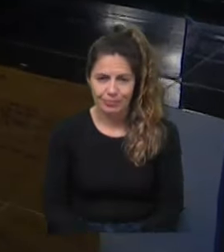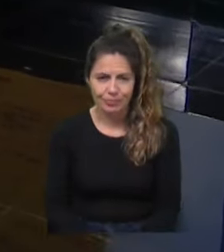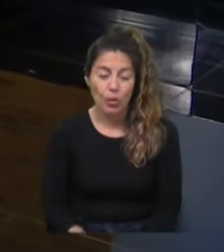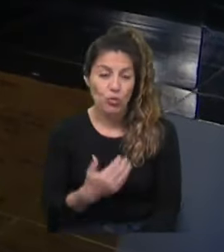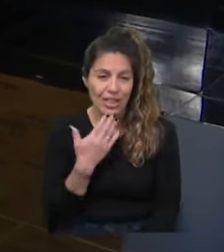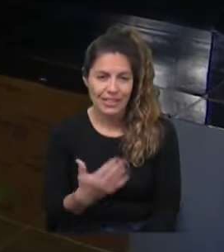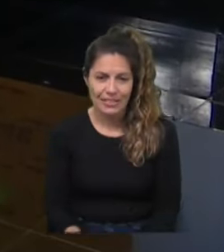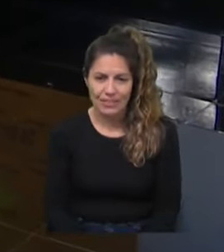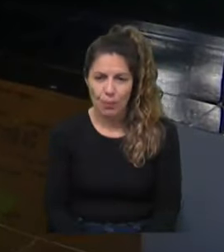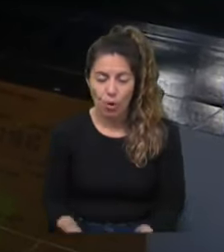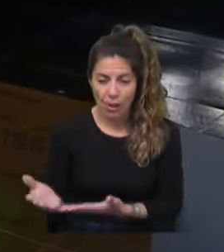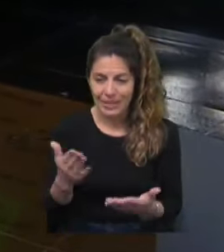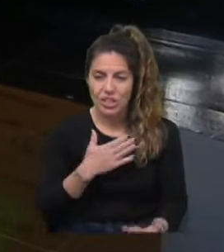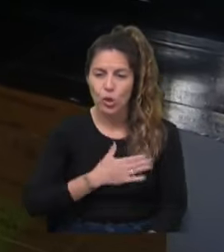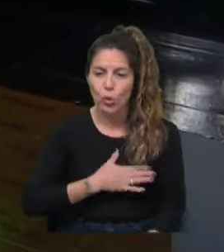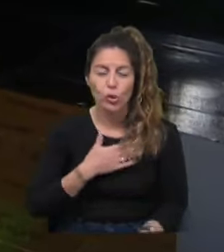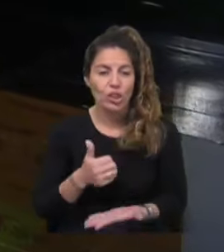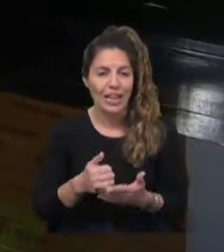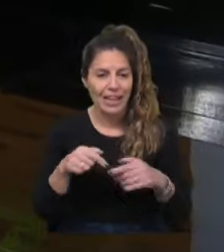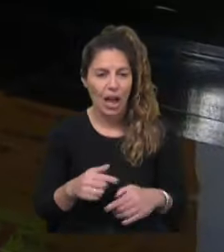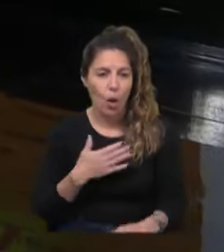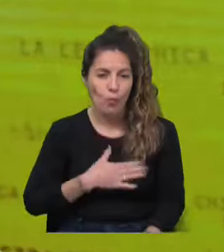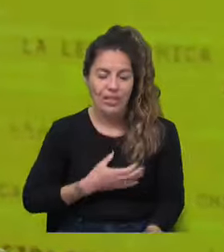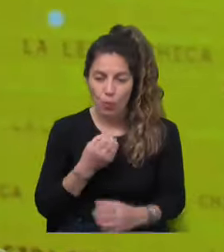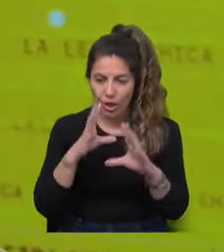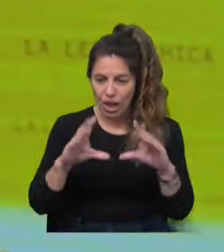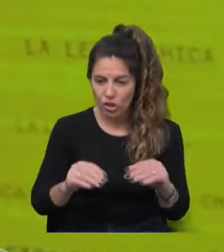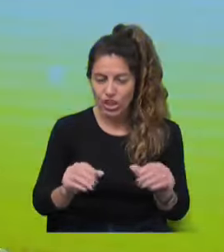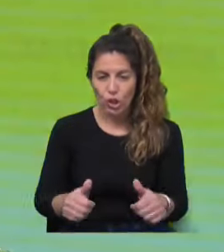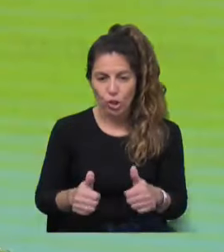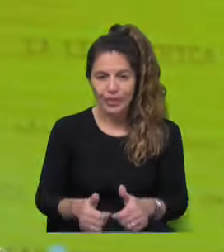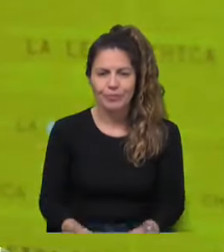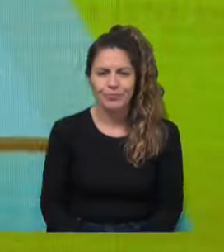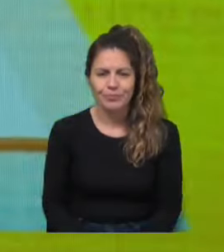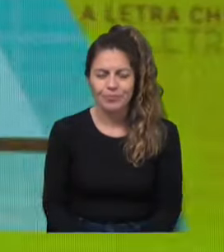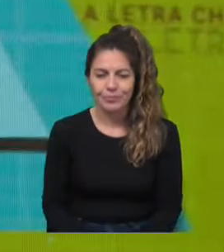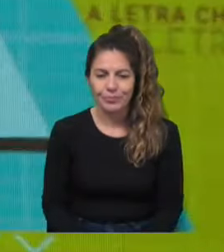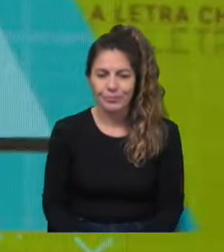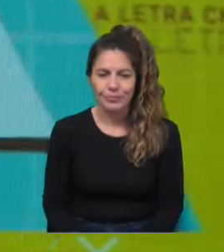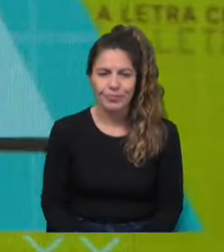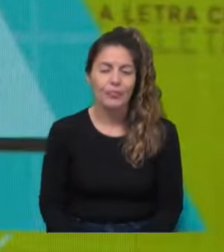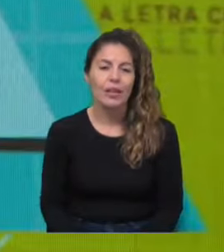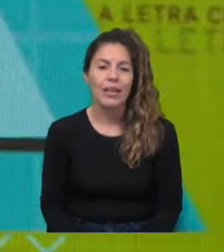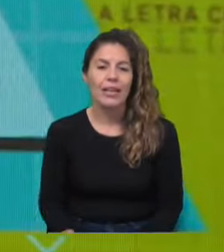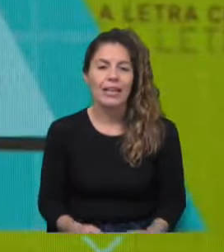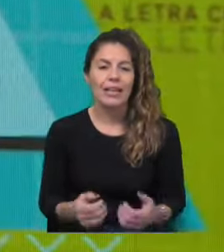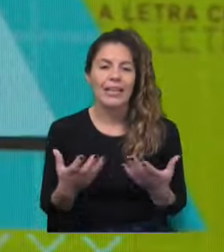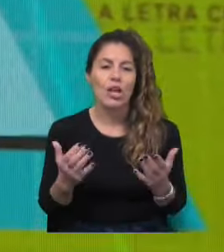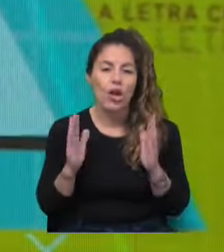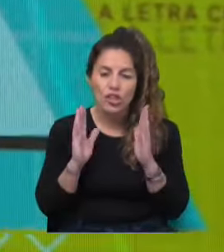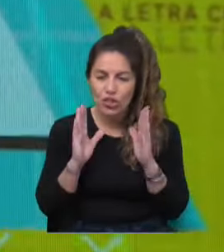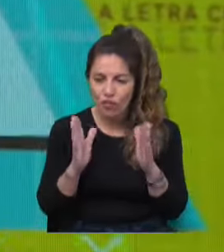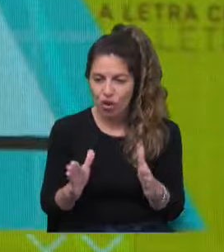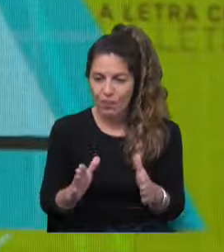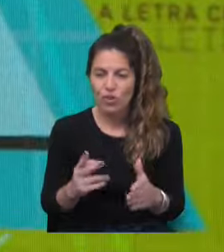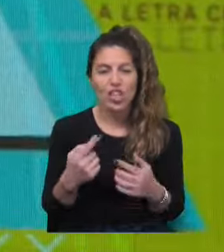gracias. Por la invitación, un gusto estar acá. Un placer, buenas noches, ¿cómo andan? ¿Todo bien? Todo bien. Bueno, al principio quiero que nos enfoquemos en